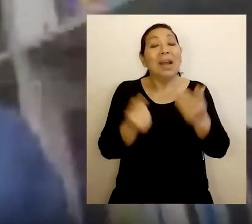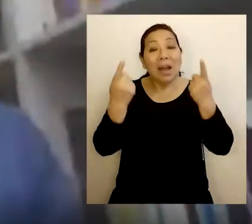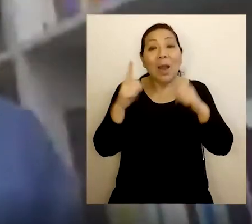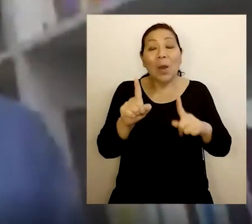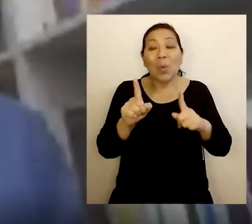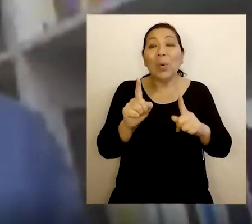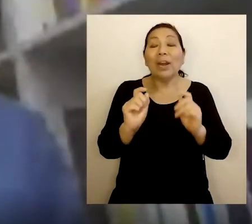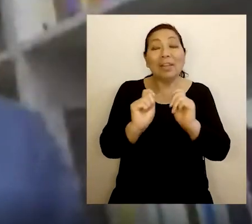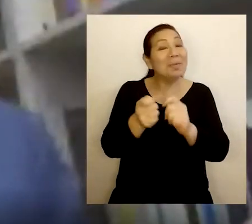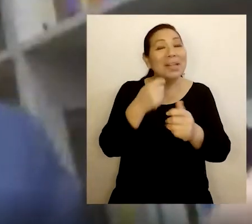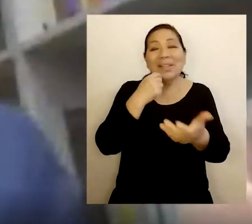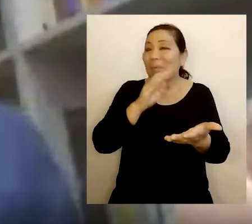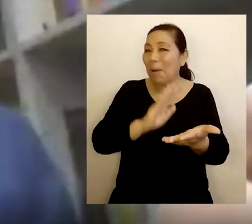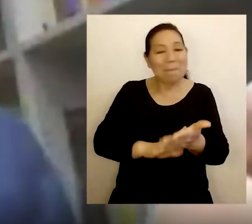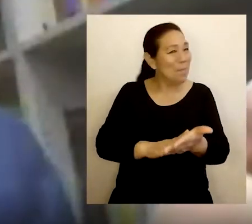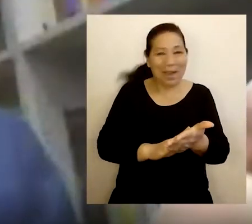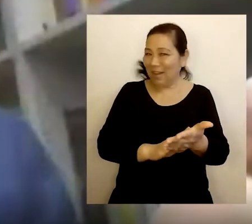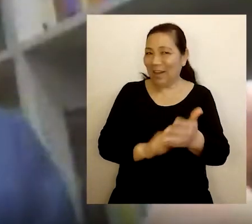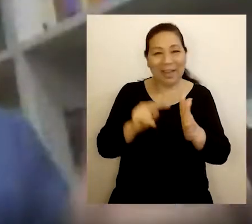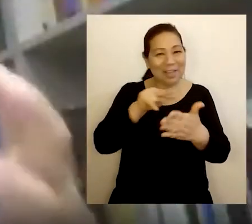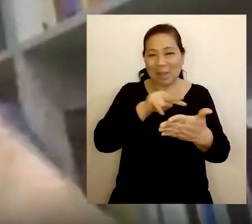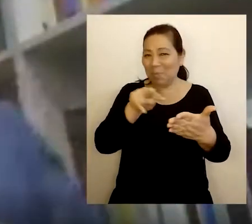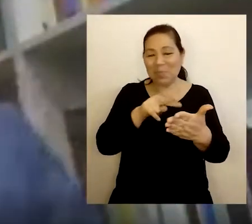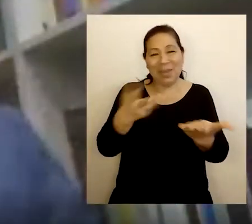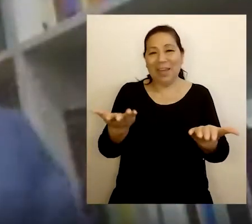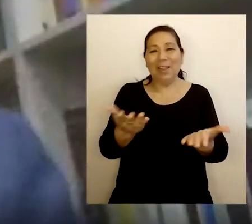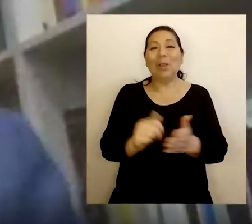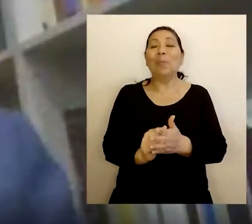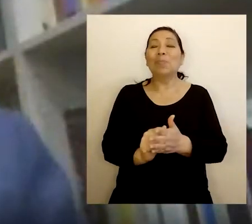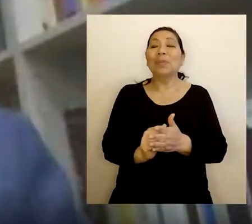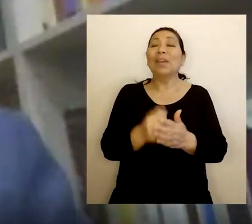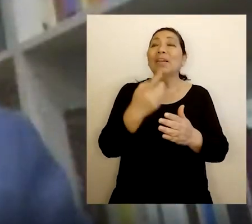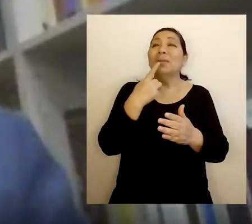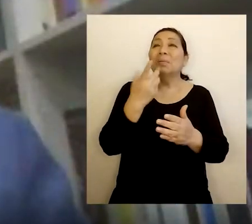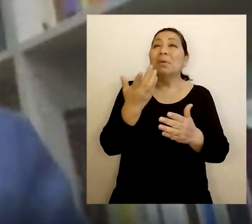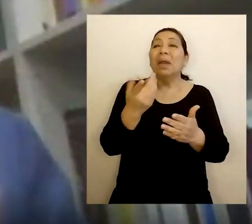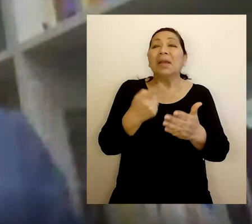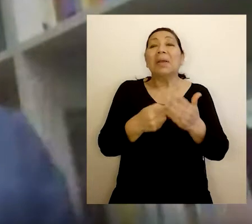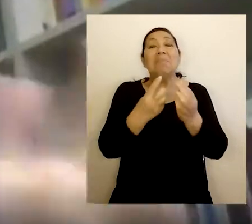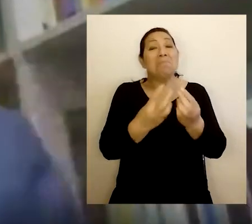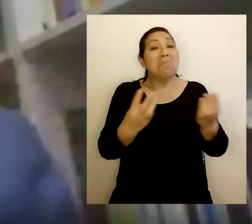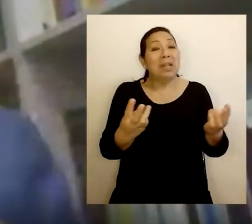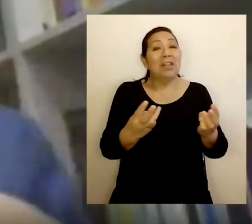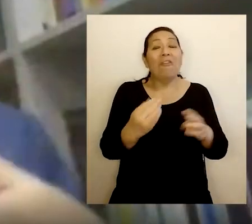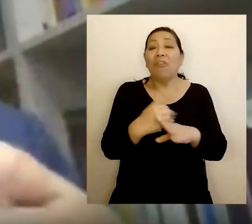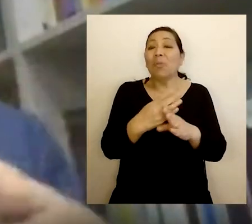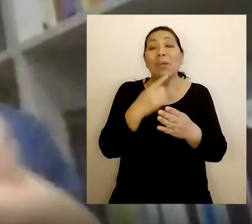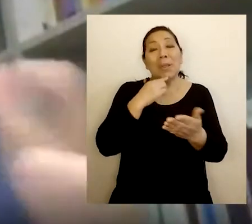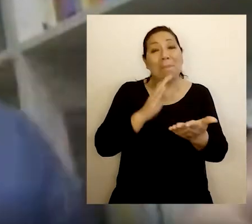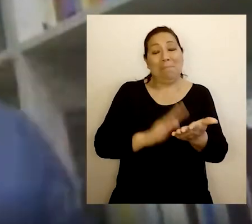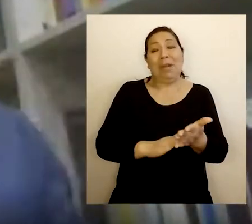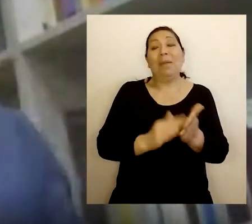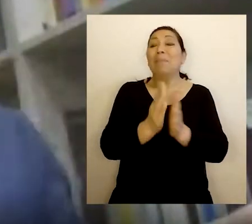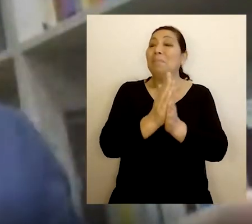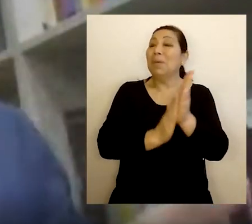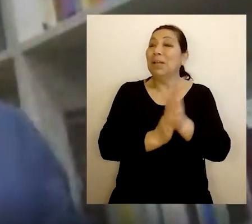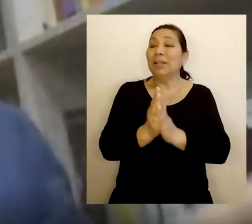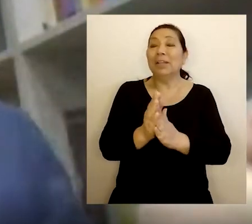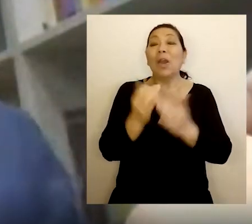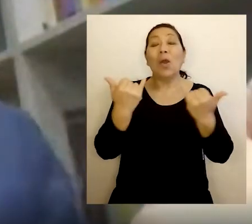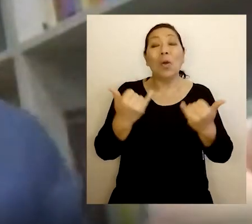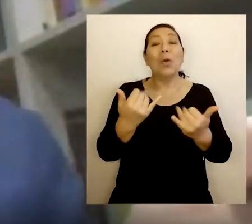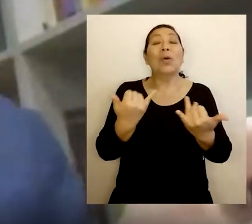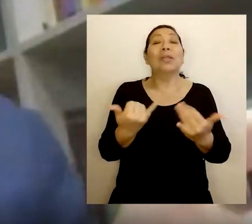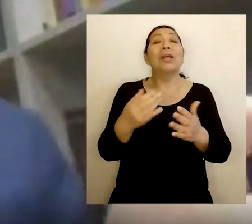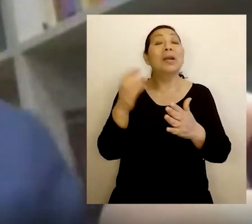acuerdo haya sido ilegal. Acá no estamos viendo de que ha habido una indefensión material o formal por parte del beneficiario, del hoy